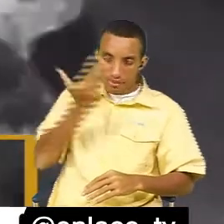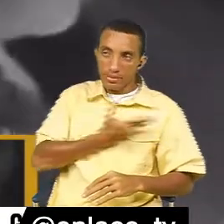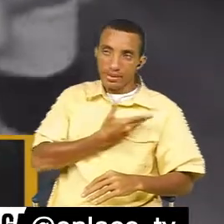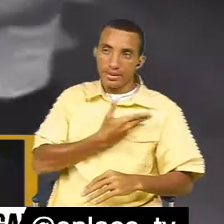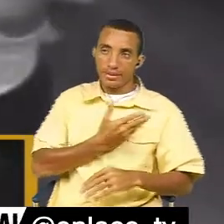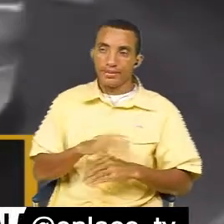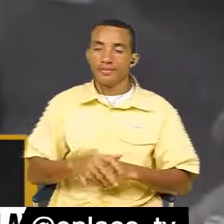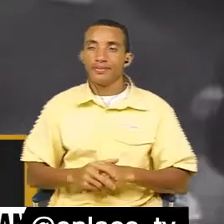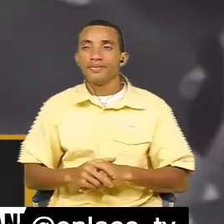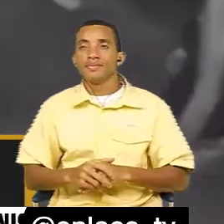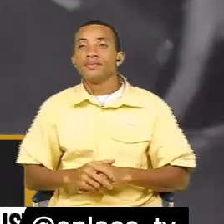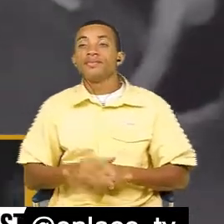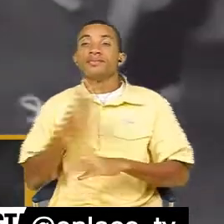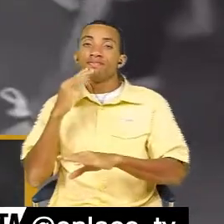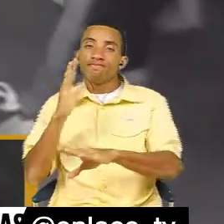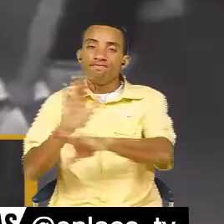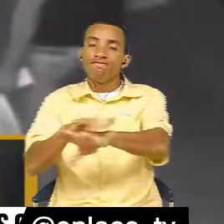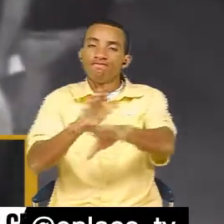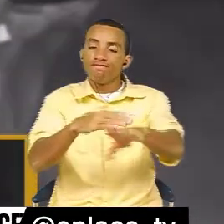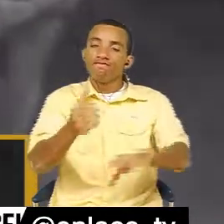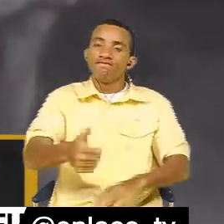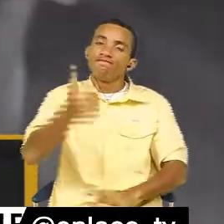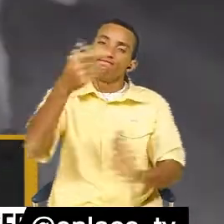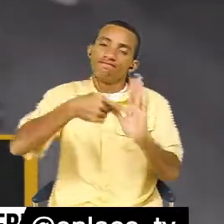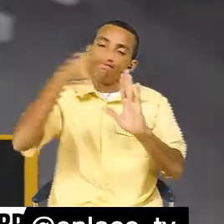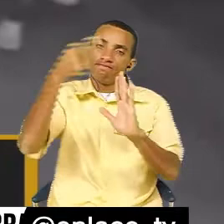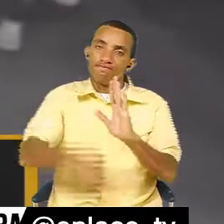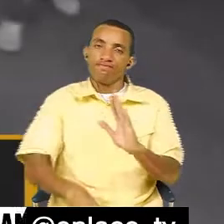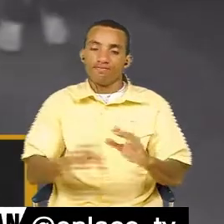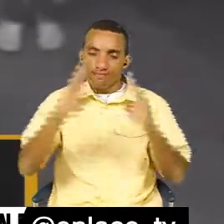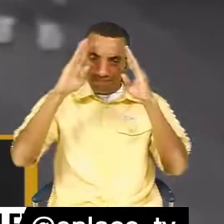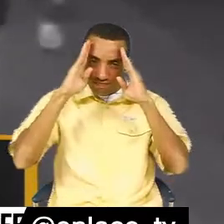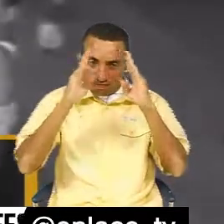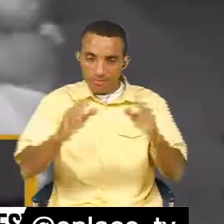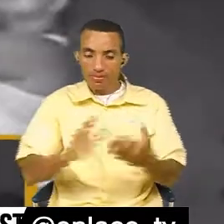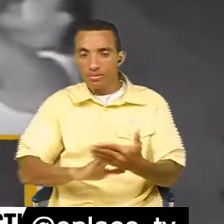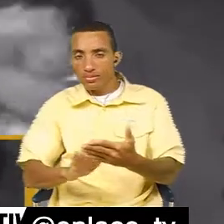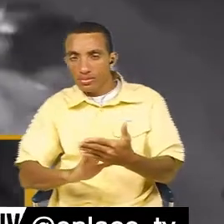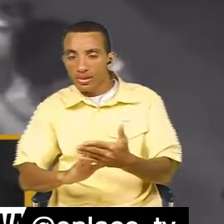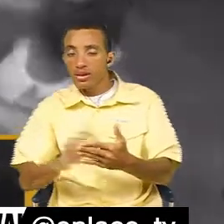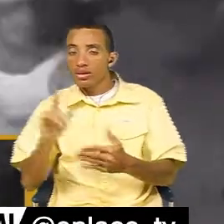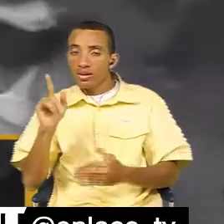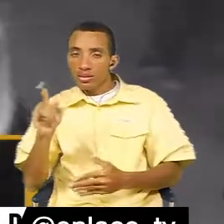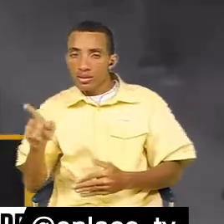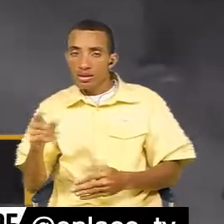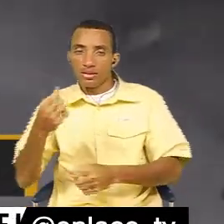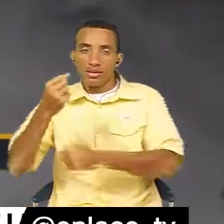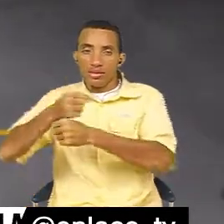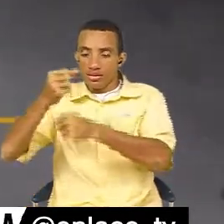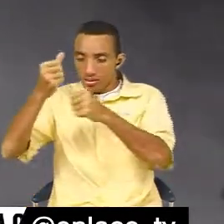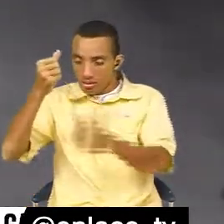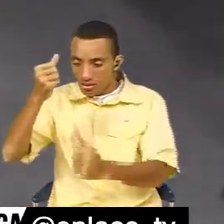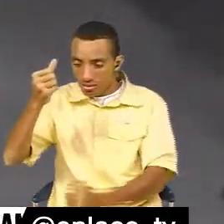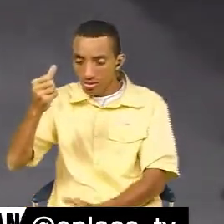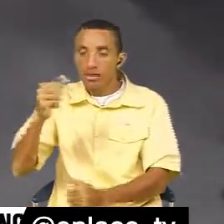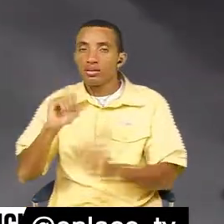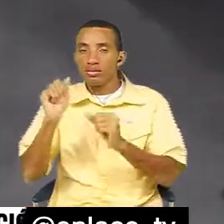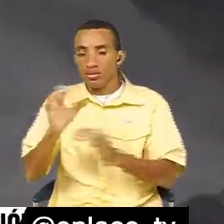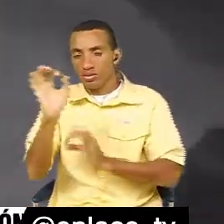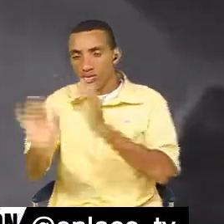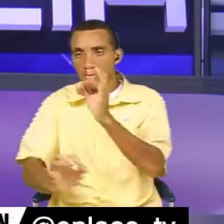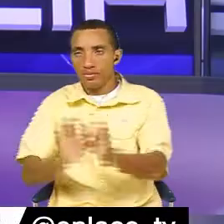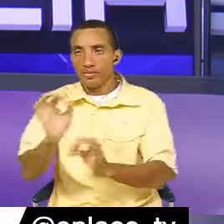llamado de este comerciante es a las autoridades para que tomen cartas en el asunto y se les brinde tanto a él como a sus empleados las garantías para sus vidas.